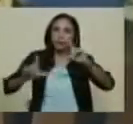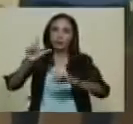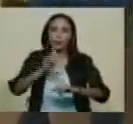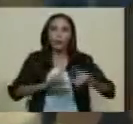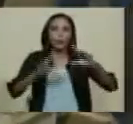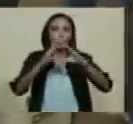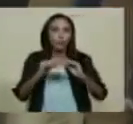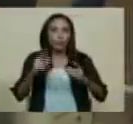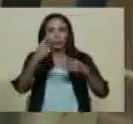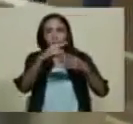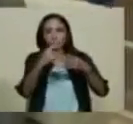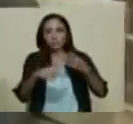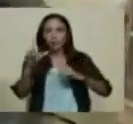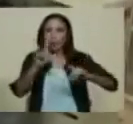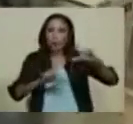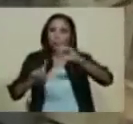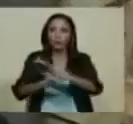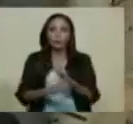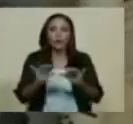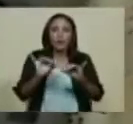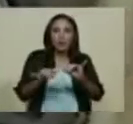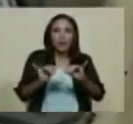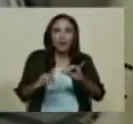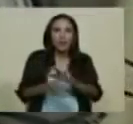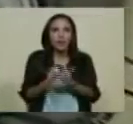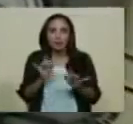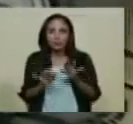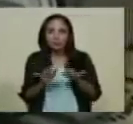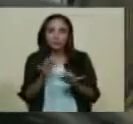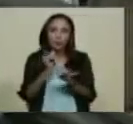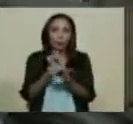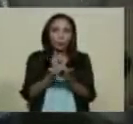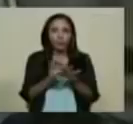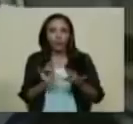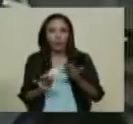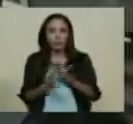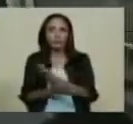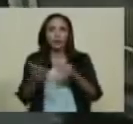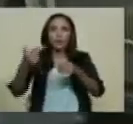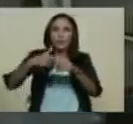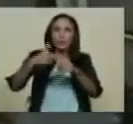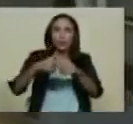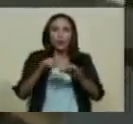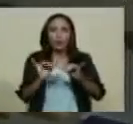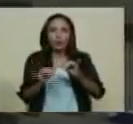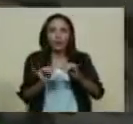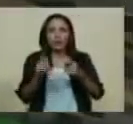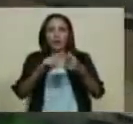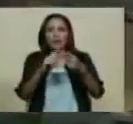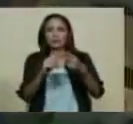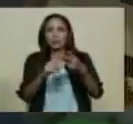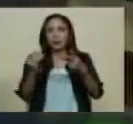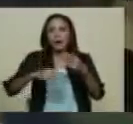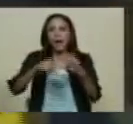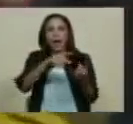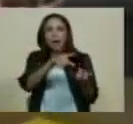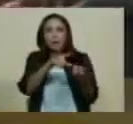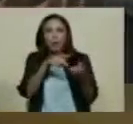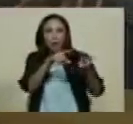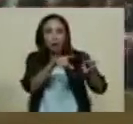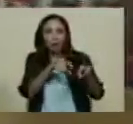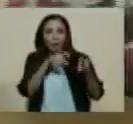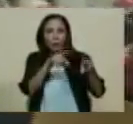distintos laboratorios de ingeniería civil, ingeniería de petróleo, ingeniería agrónoma, va a